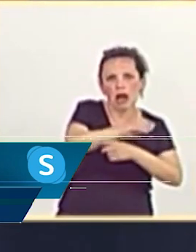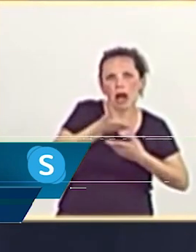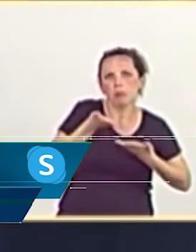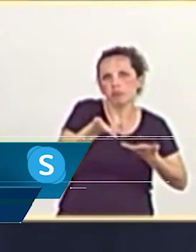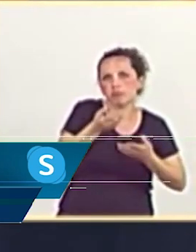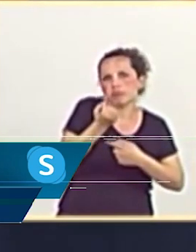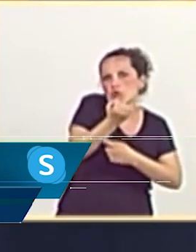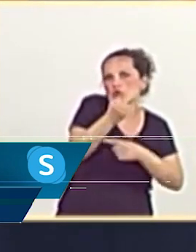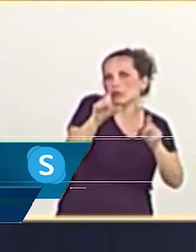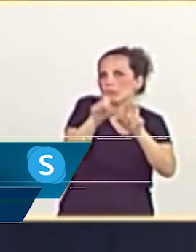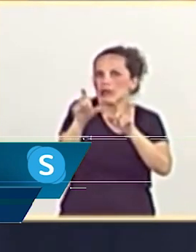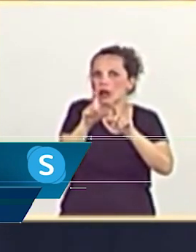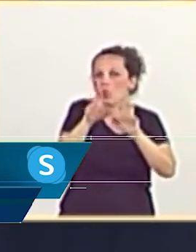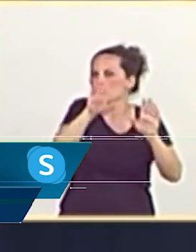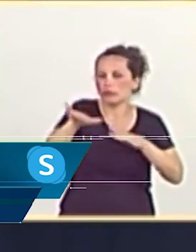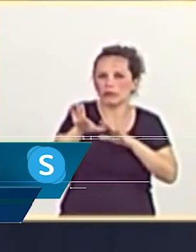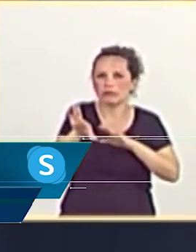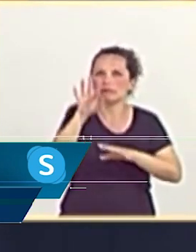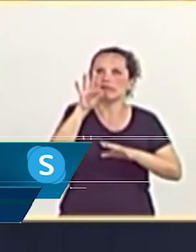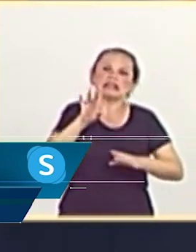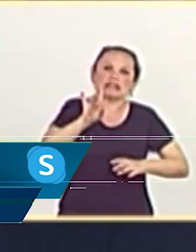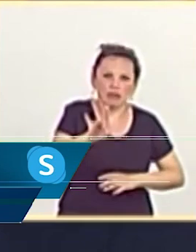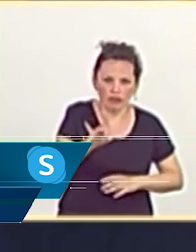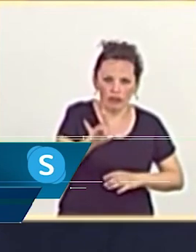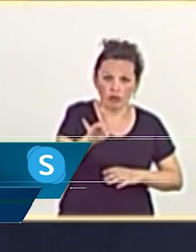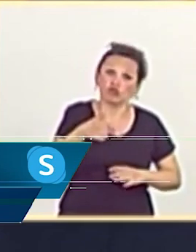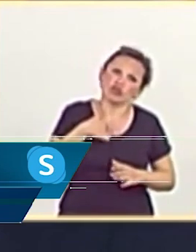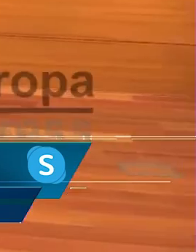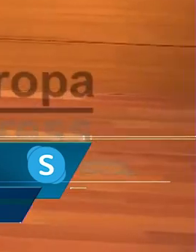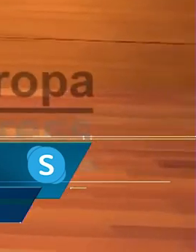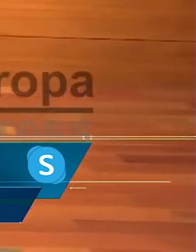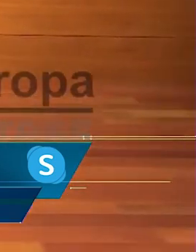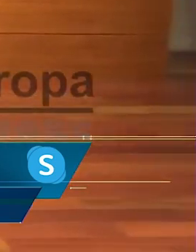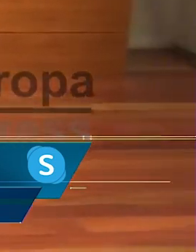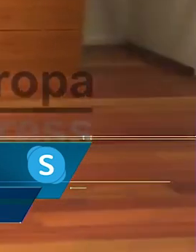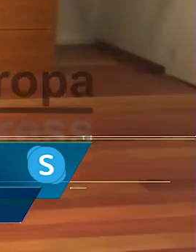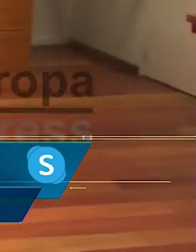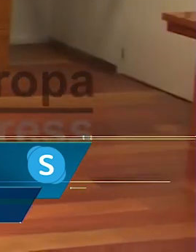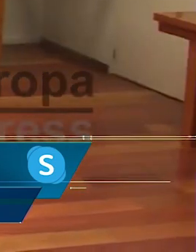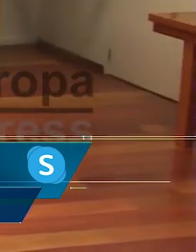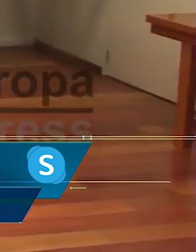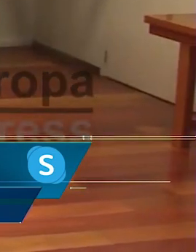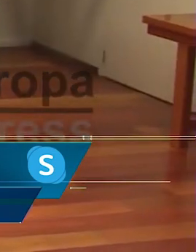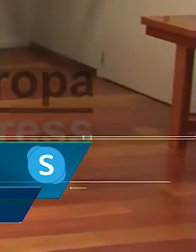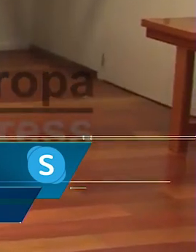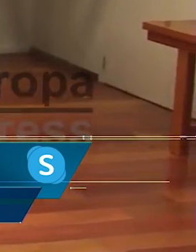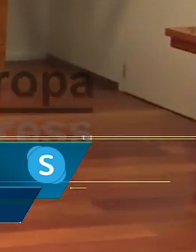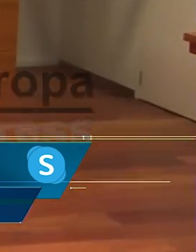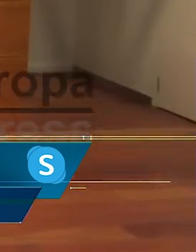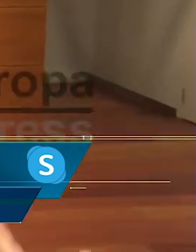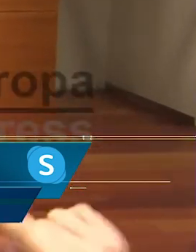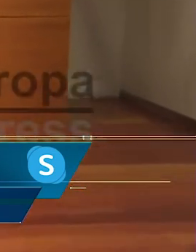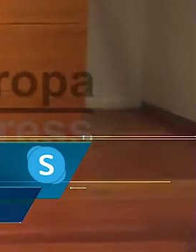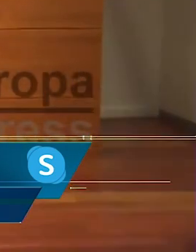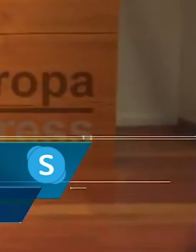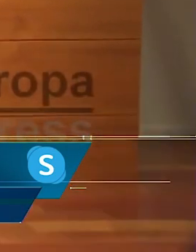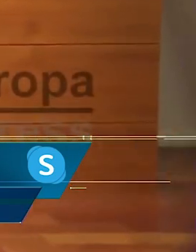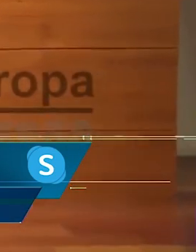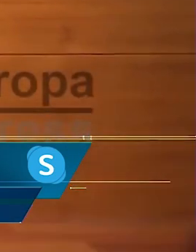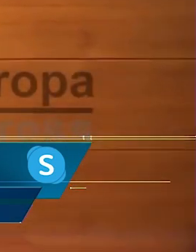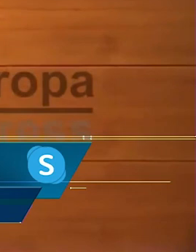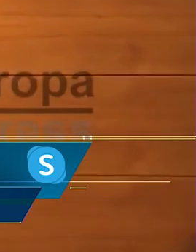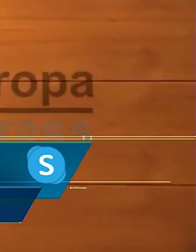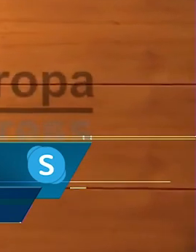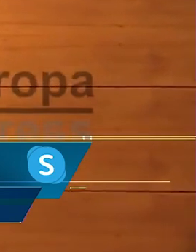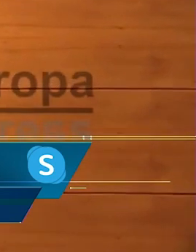y sale con que habíamos crecido un 0,4%. Pero bueno, si todos los índices de indicadores de